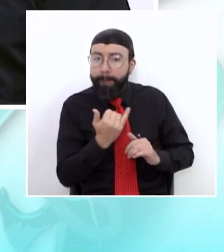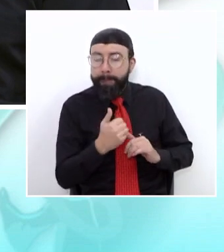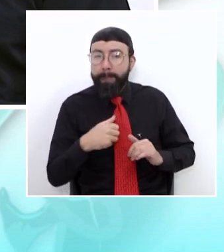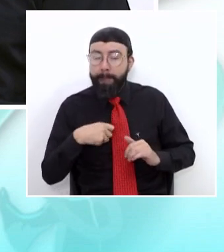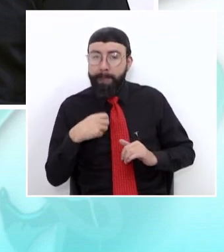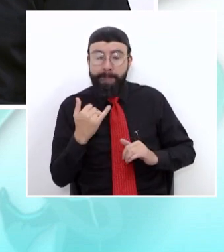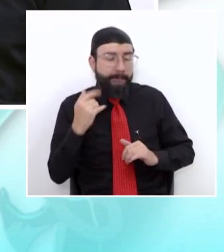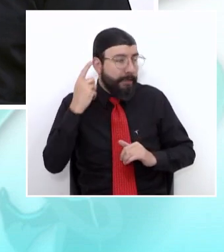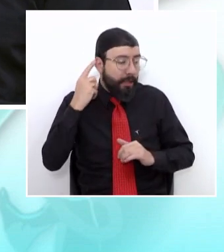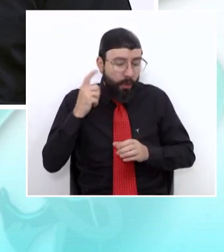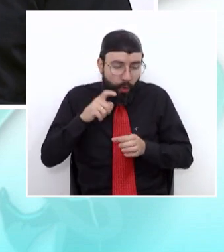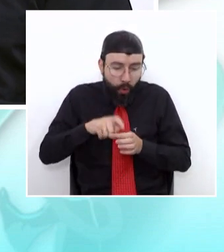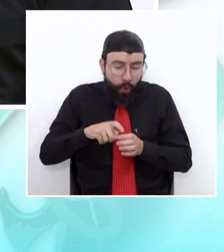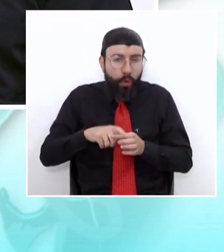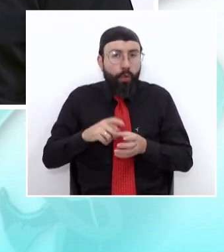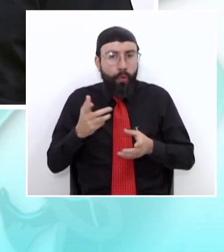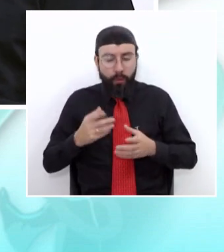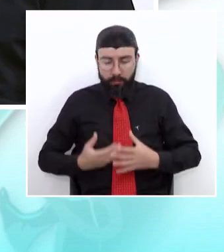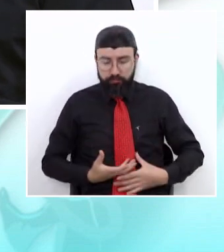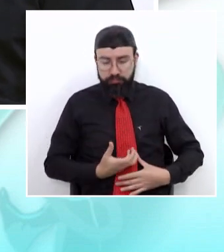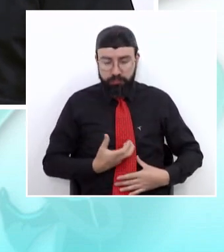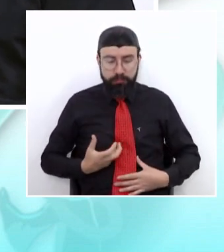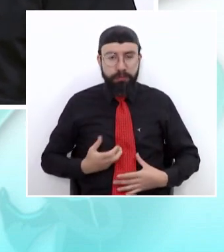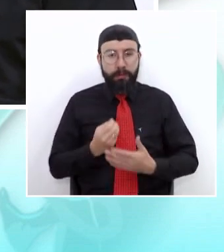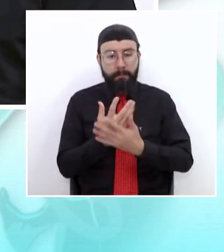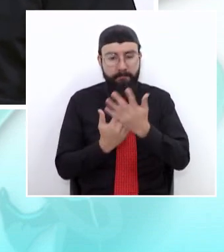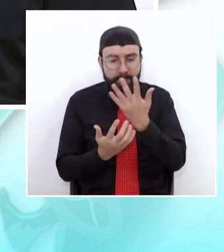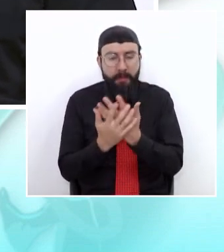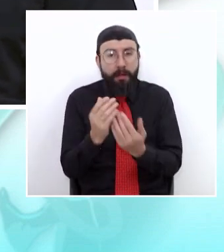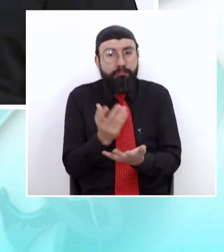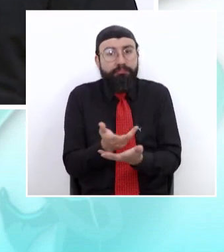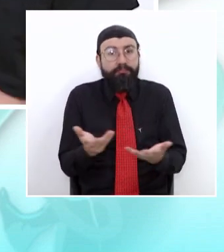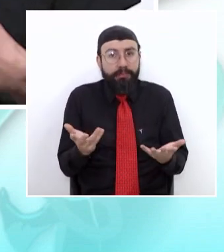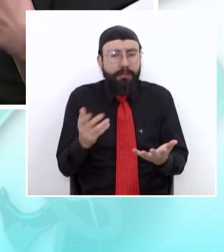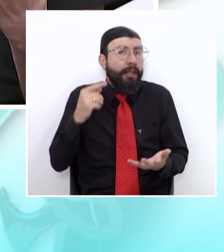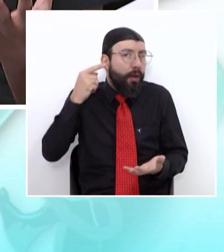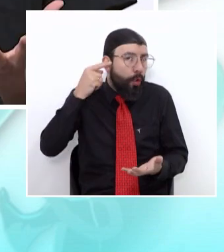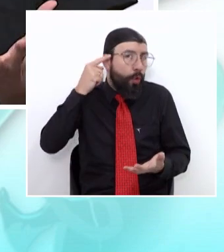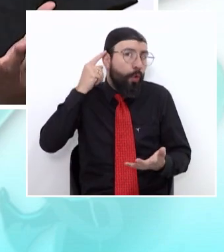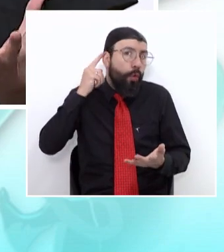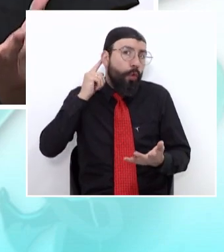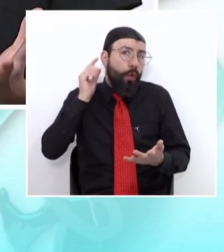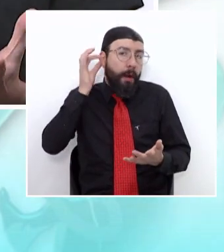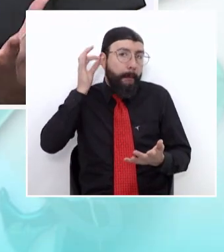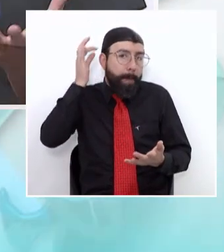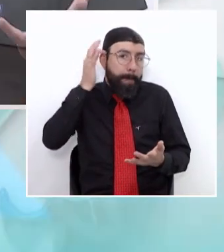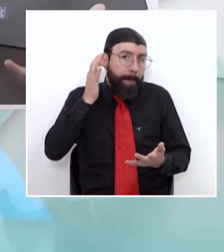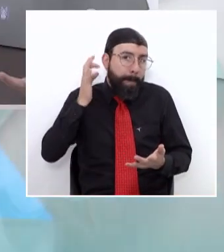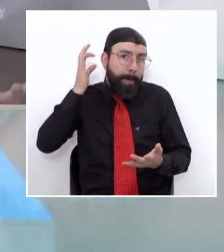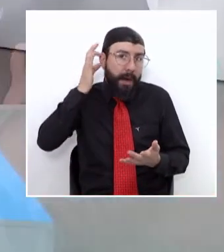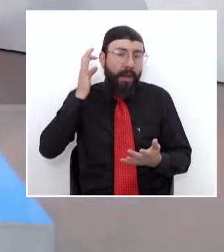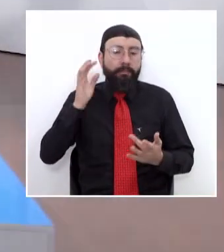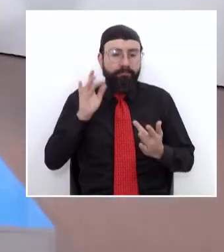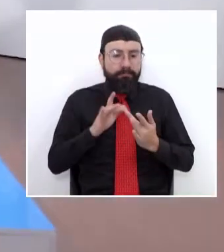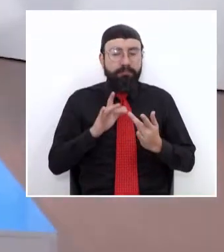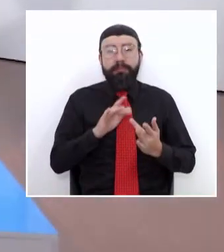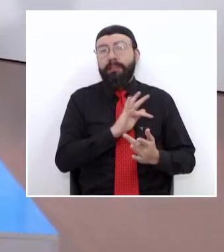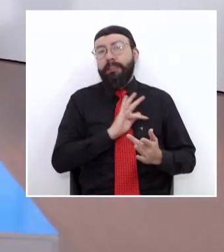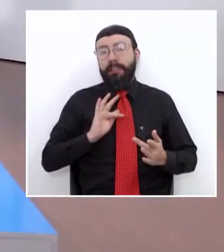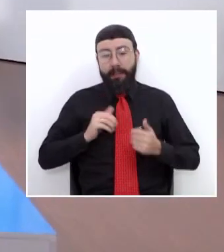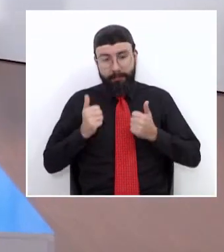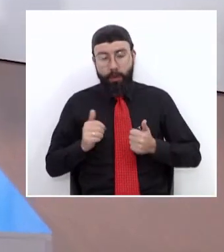la parte gastrointestinal, miembros superiores, bueno, y una cantidad de cosas que a la larga terminan siendo o terapéuticas o dañinas